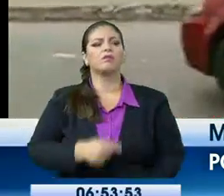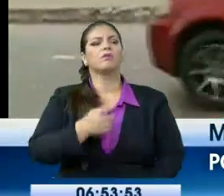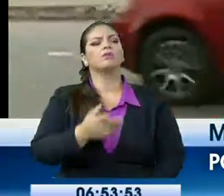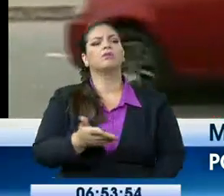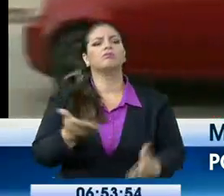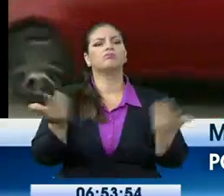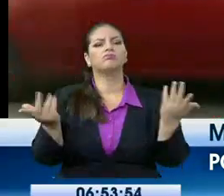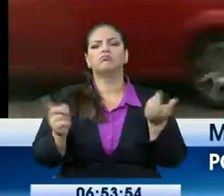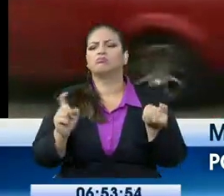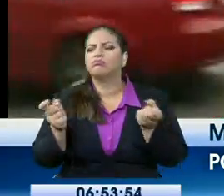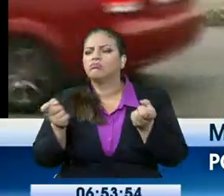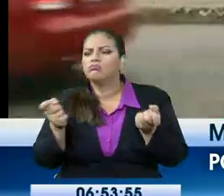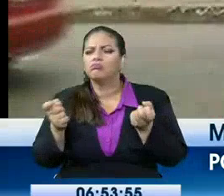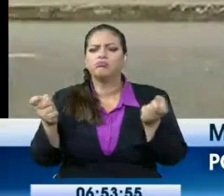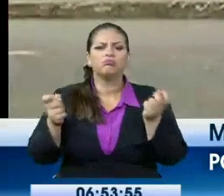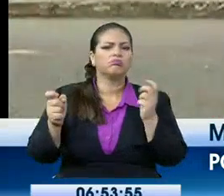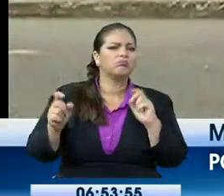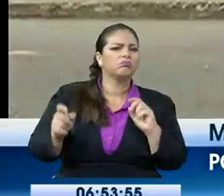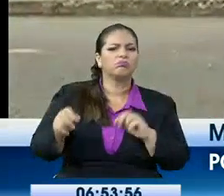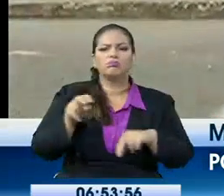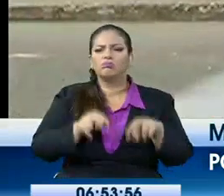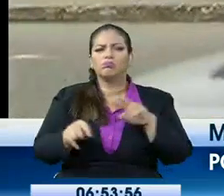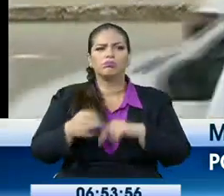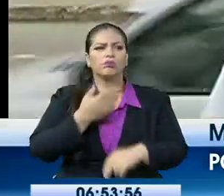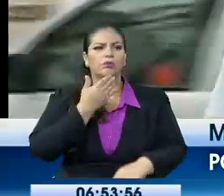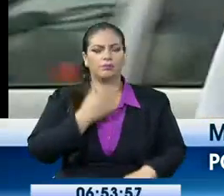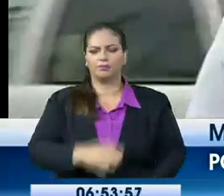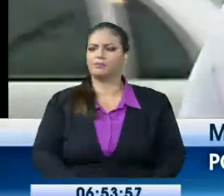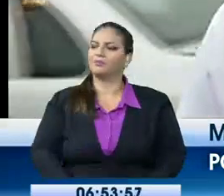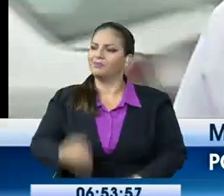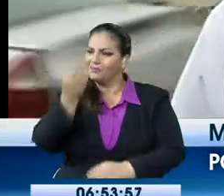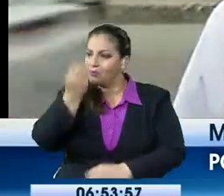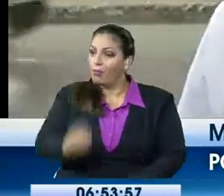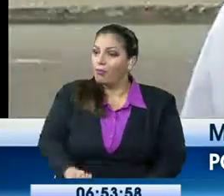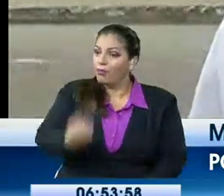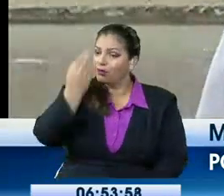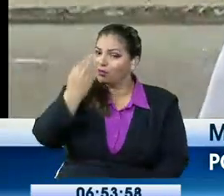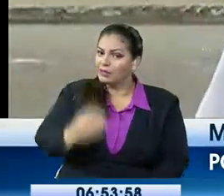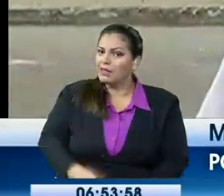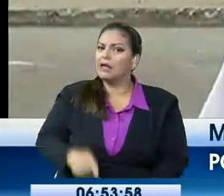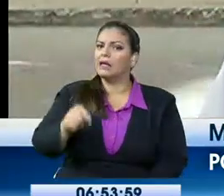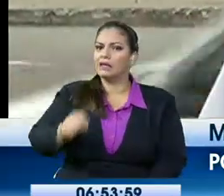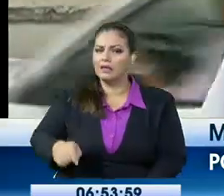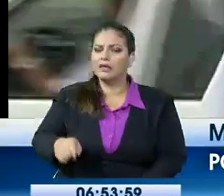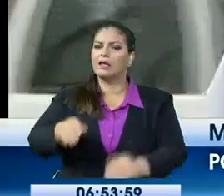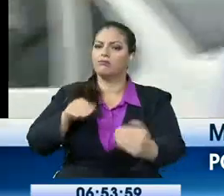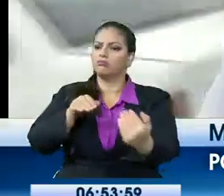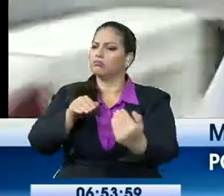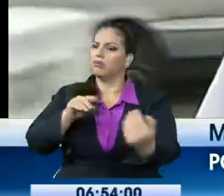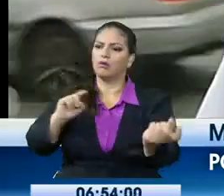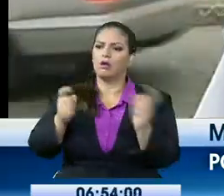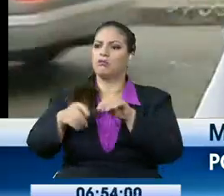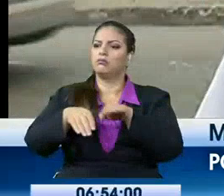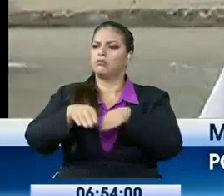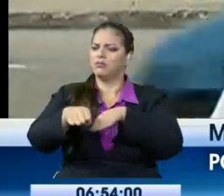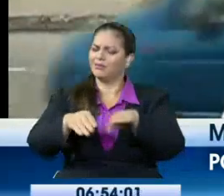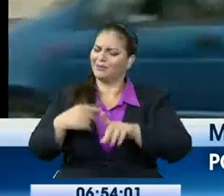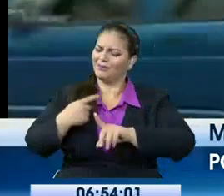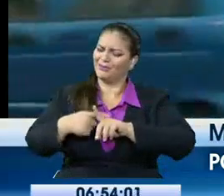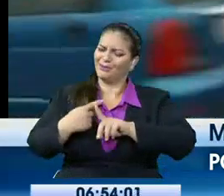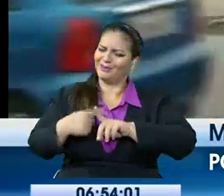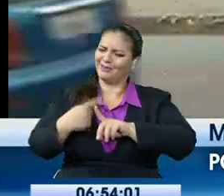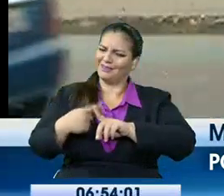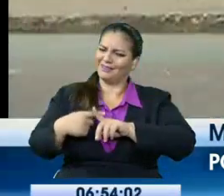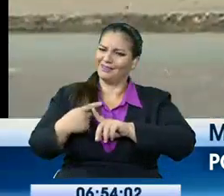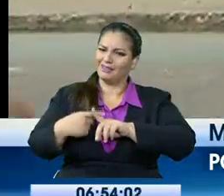Bueno, el cambio ha sido positivo. Se está dando preferencia a los vehículos que hacían cola en la calle Base Sur, es decir, se